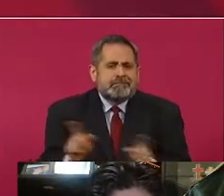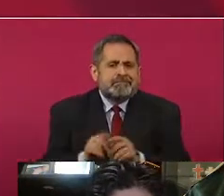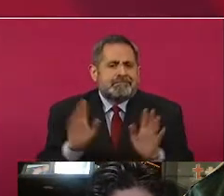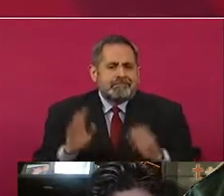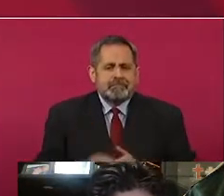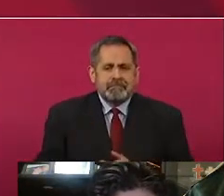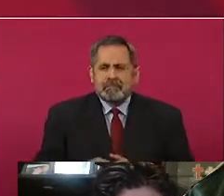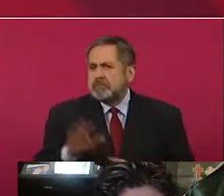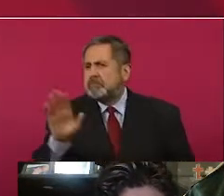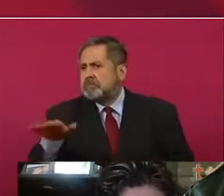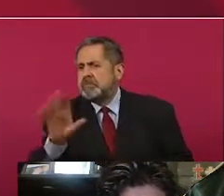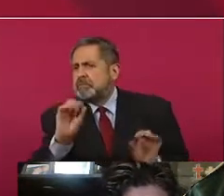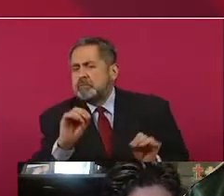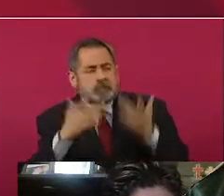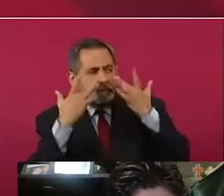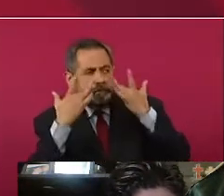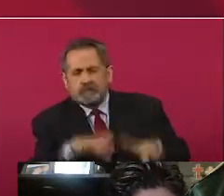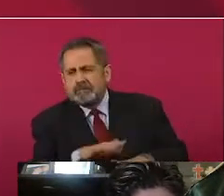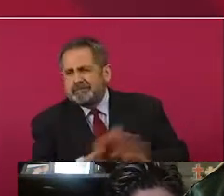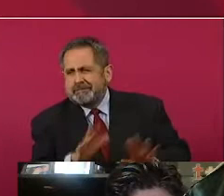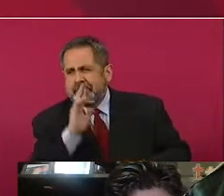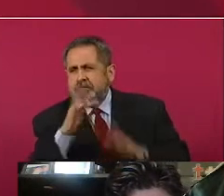o que renuncie?